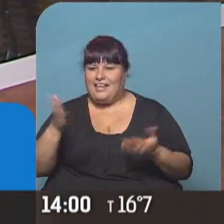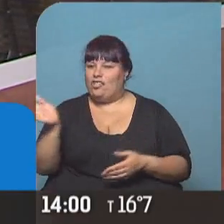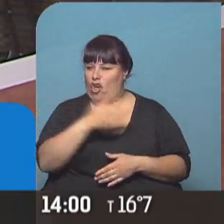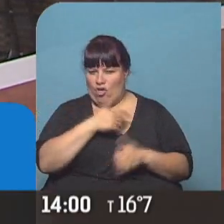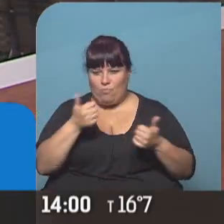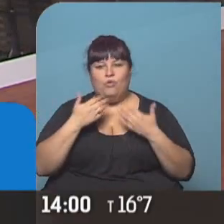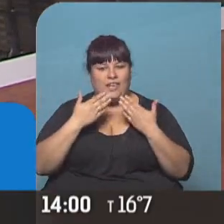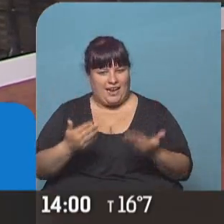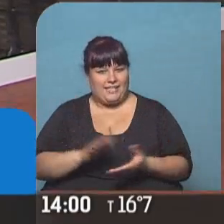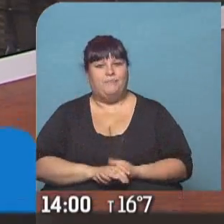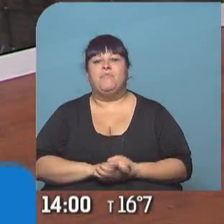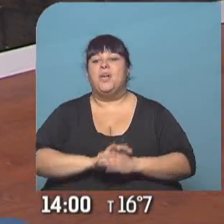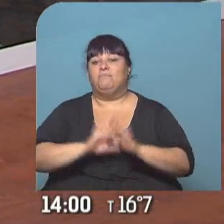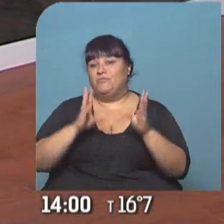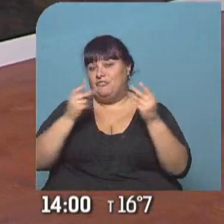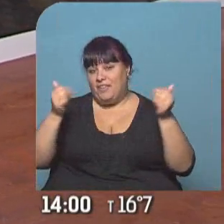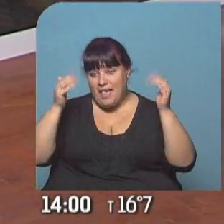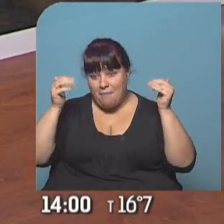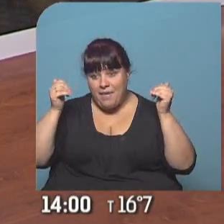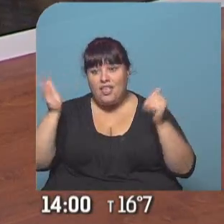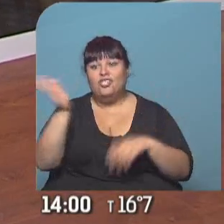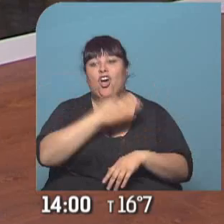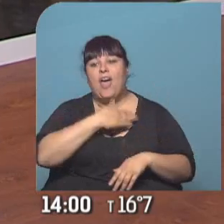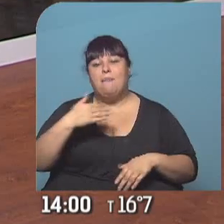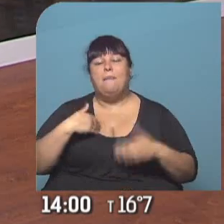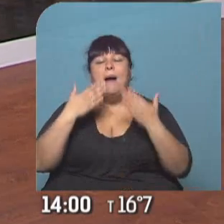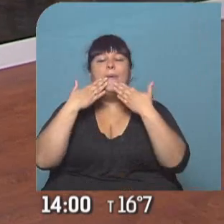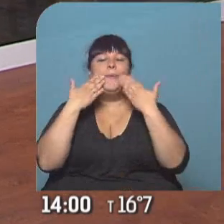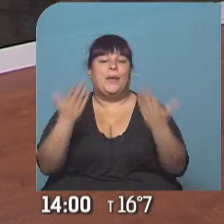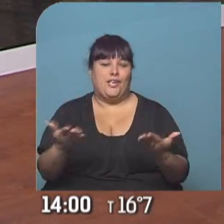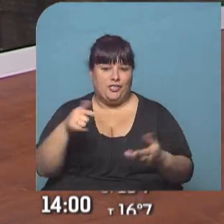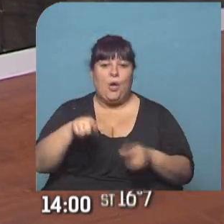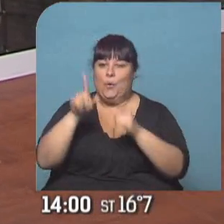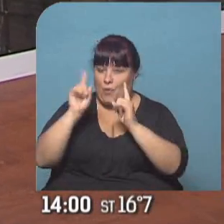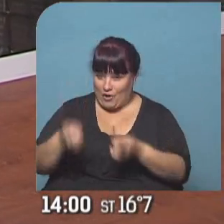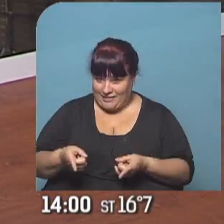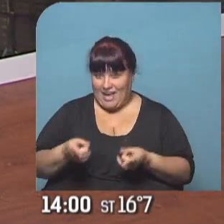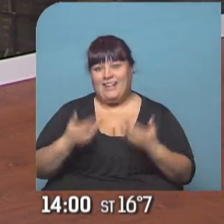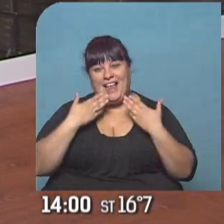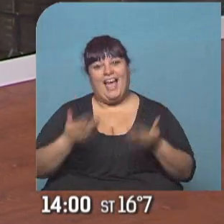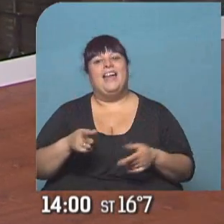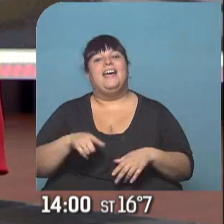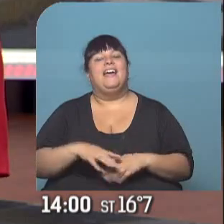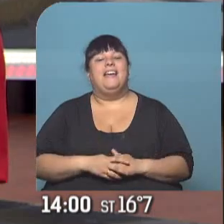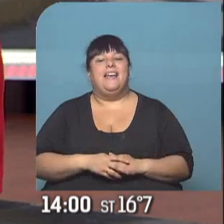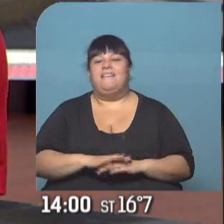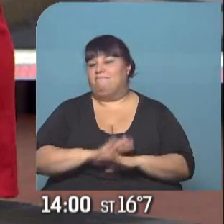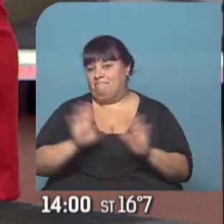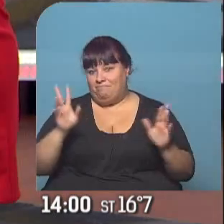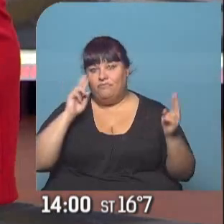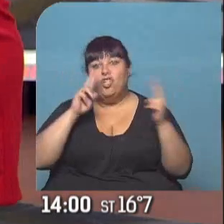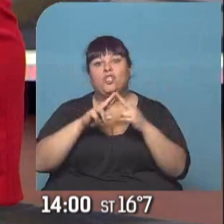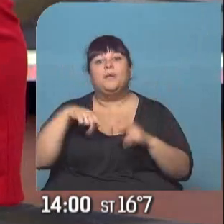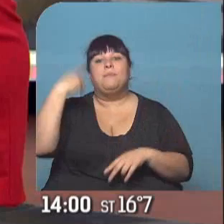muchas gracias bueno y nosotros nos despedimos a todas las mamás un beso muy grande a vos también un pilar de escena nos